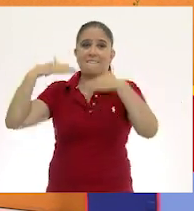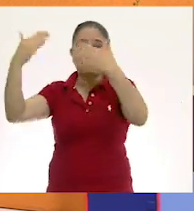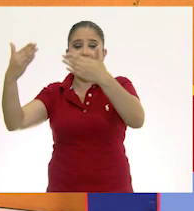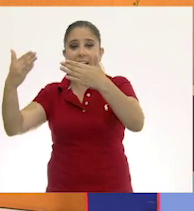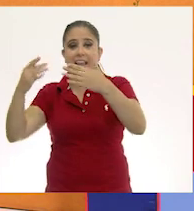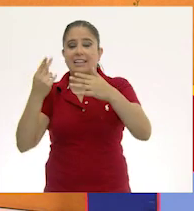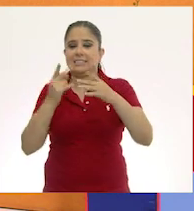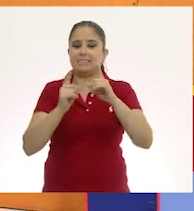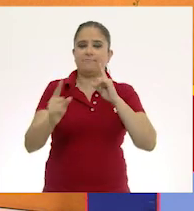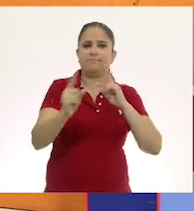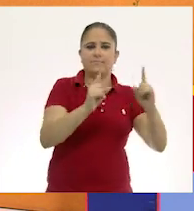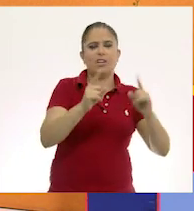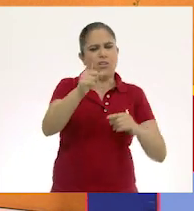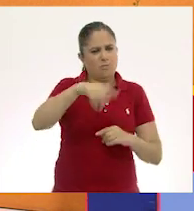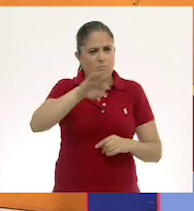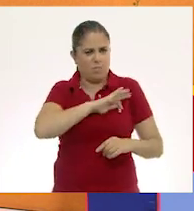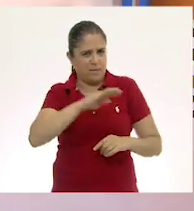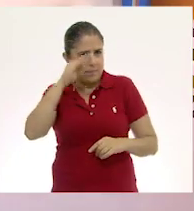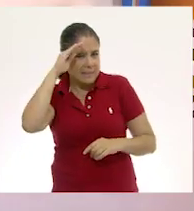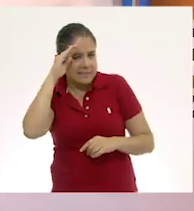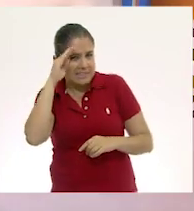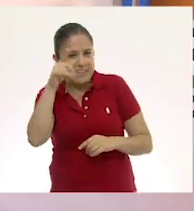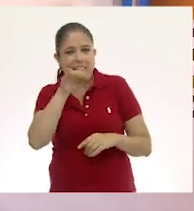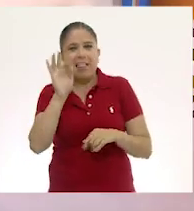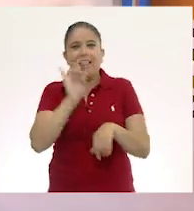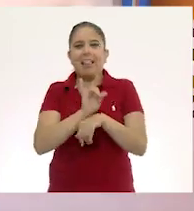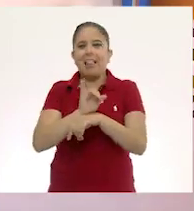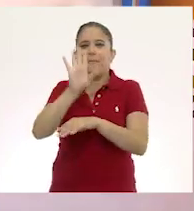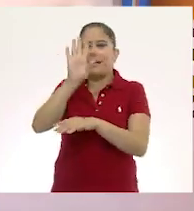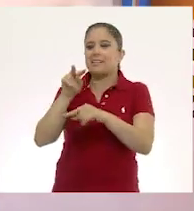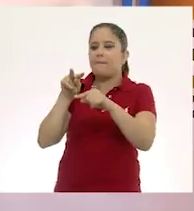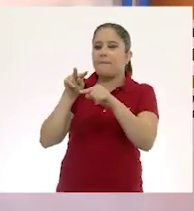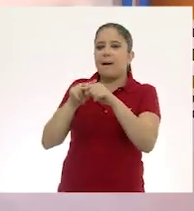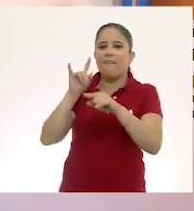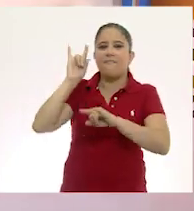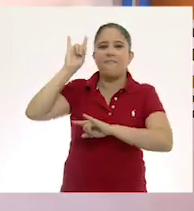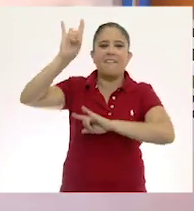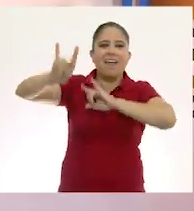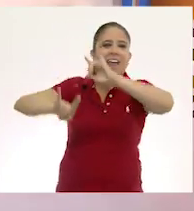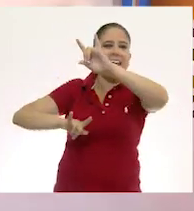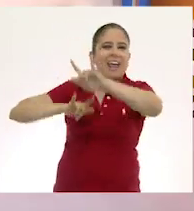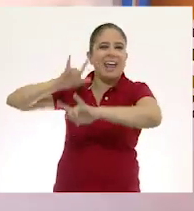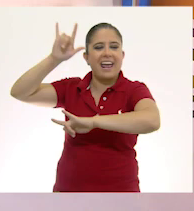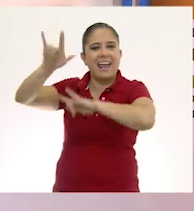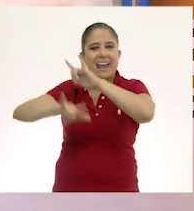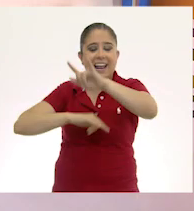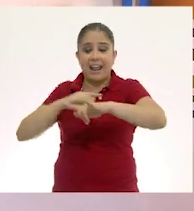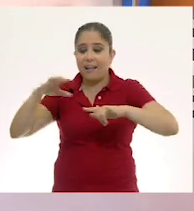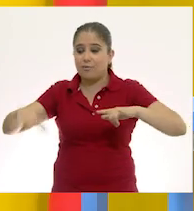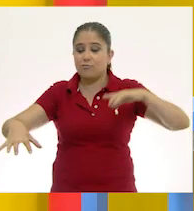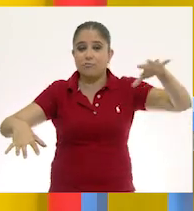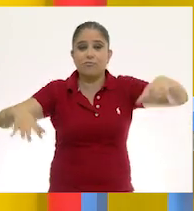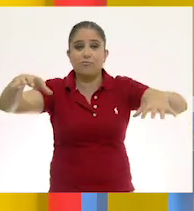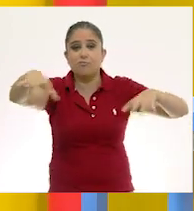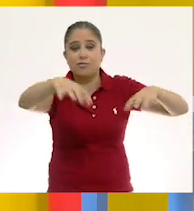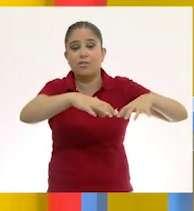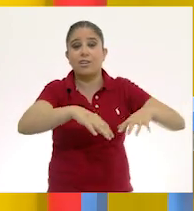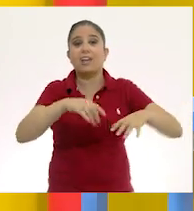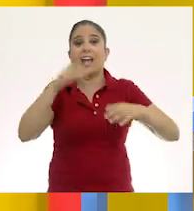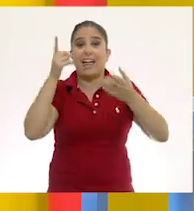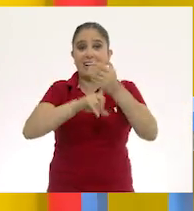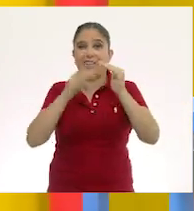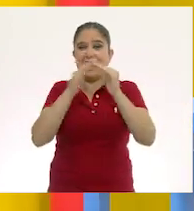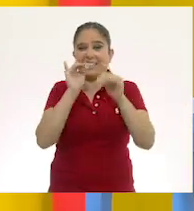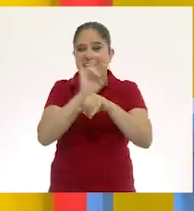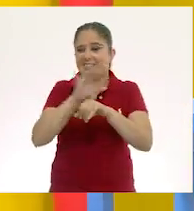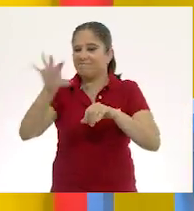sana distancia? Entonces podríamos pensar que estamos en un parque de diversiones donde cada uno de los muebles es un juego diferente. Y entonces